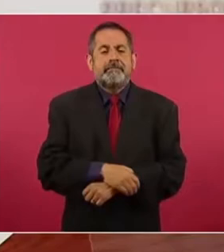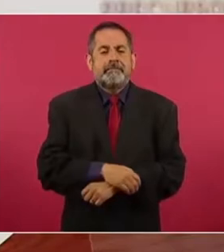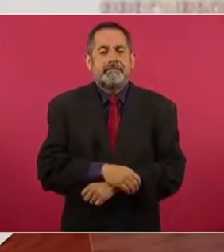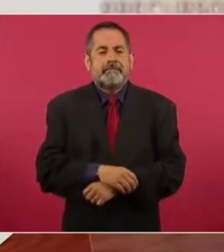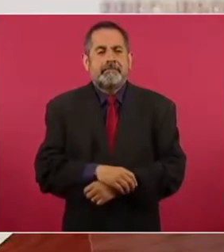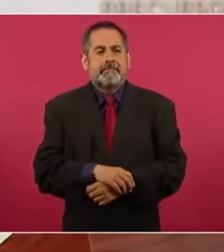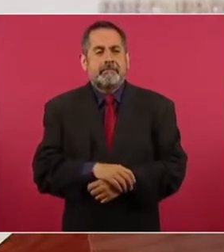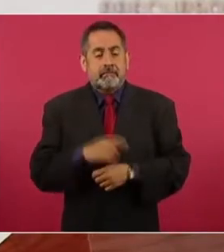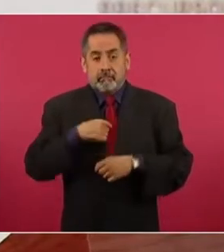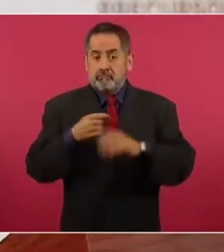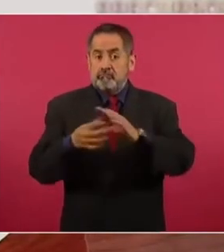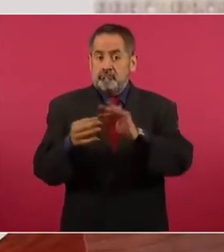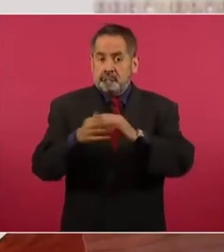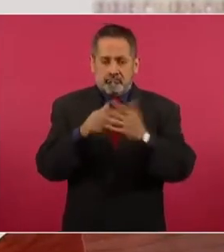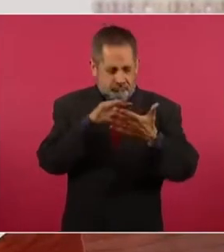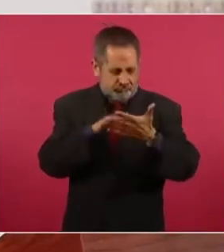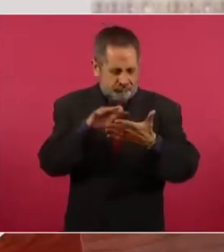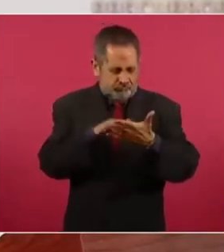comentarios,